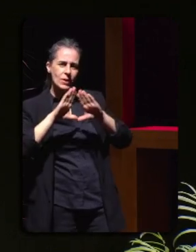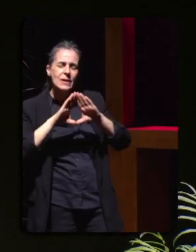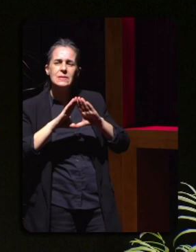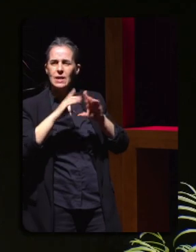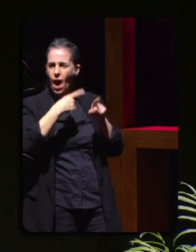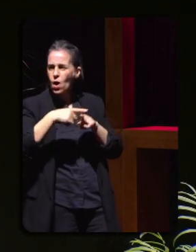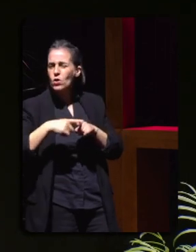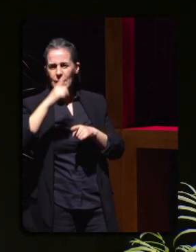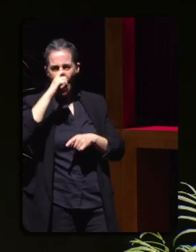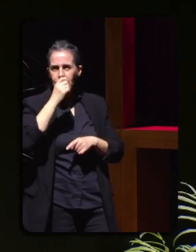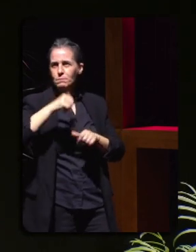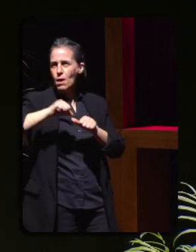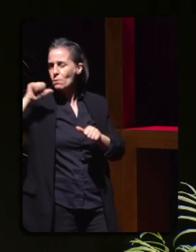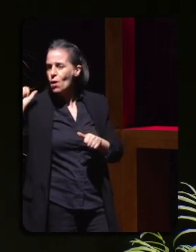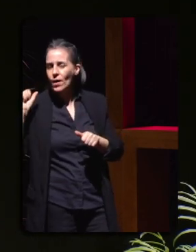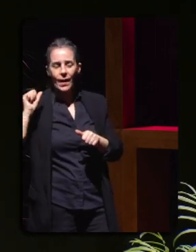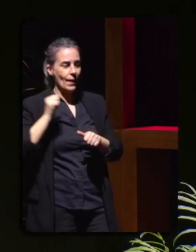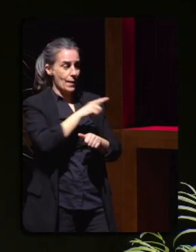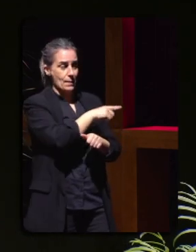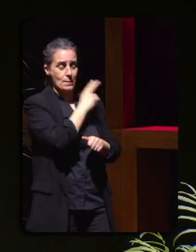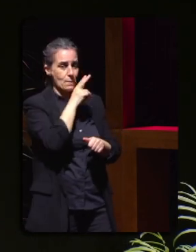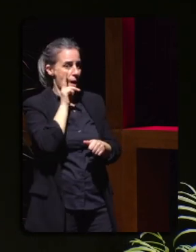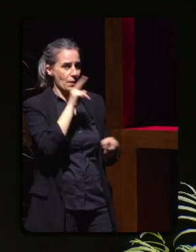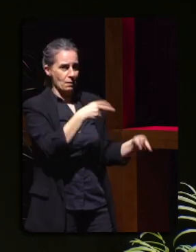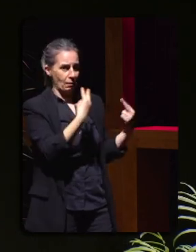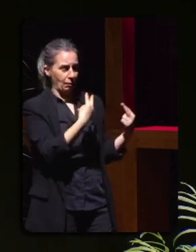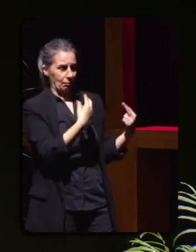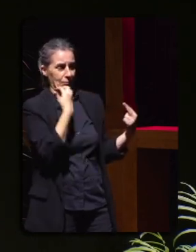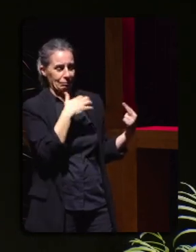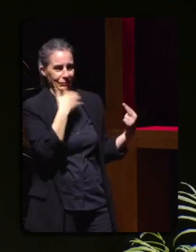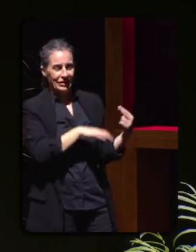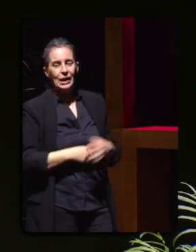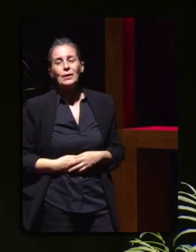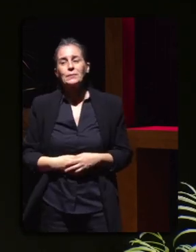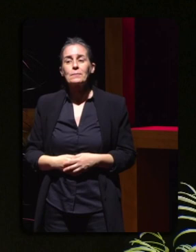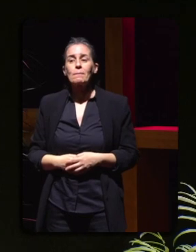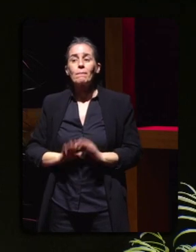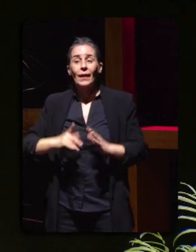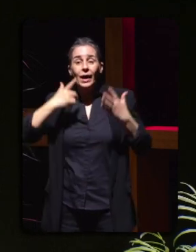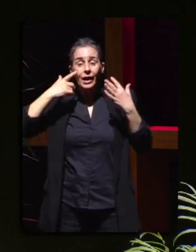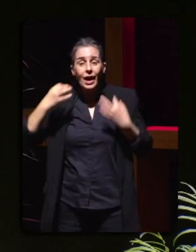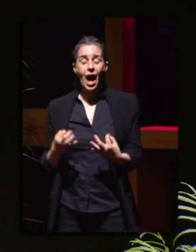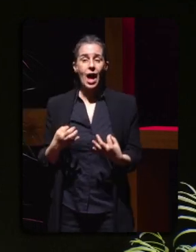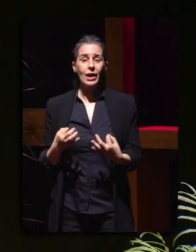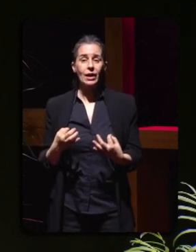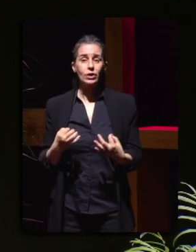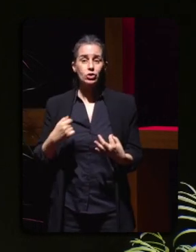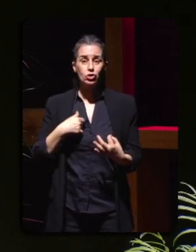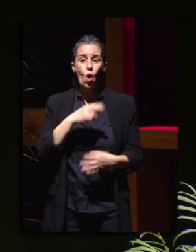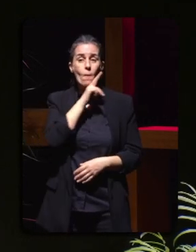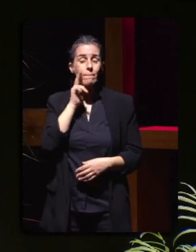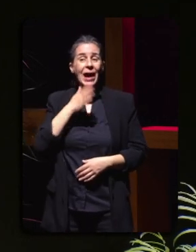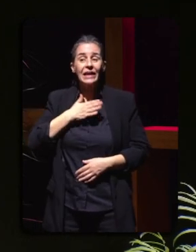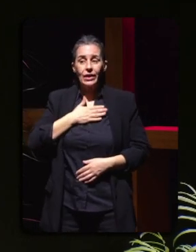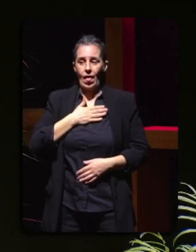unas a otras si estoy aquí que mi madre le va a dar algo pero es que claro realmente mi maternidad luego dijo